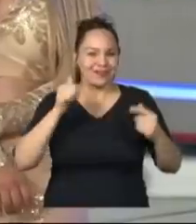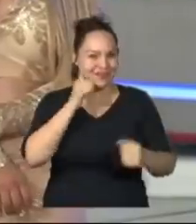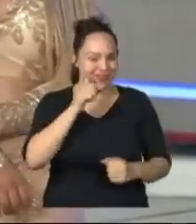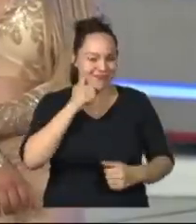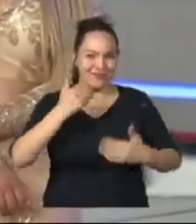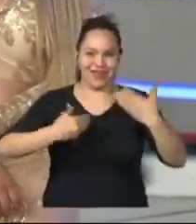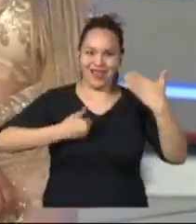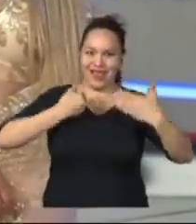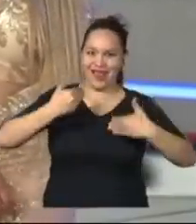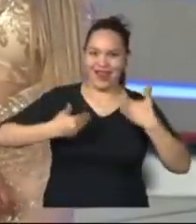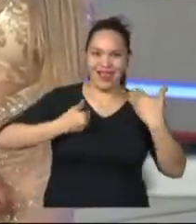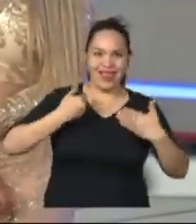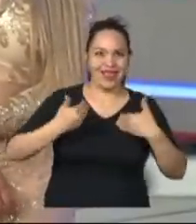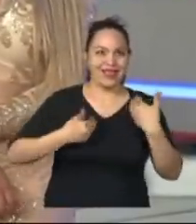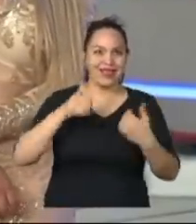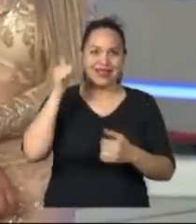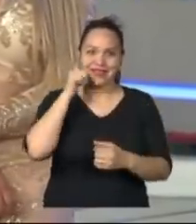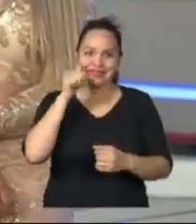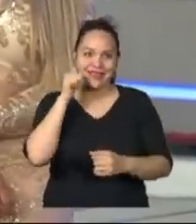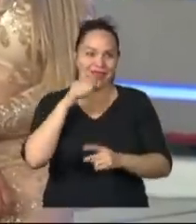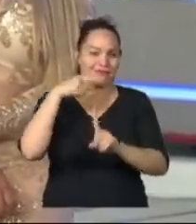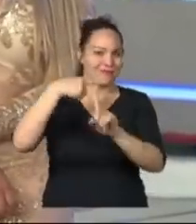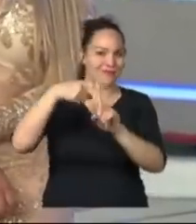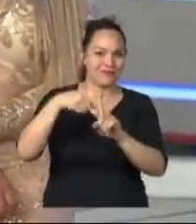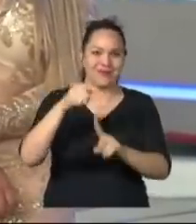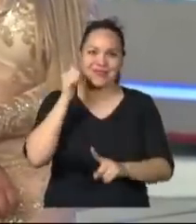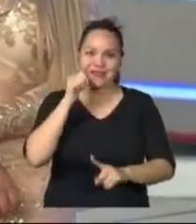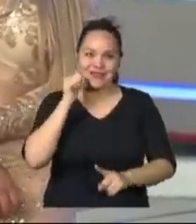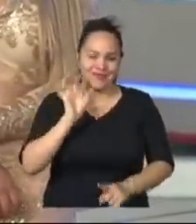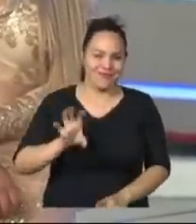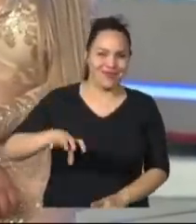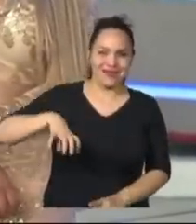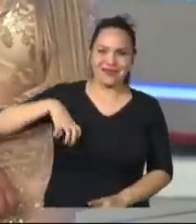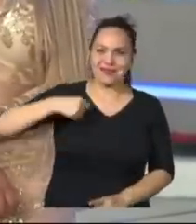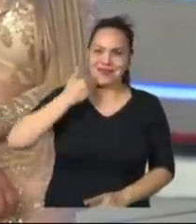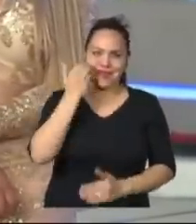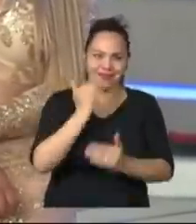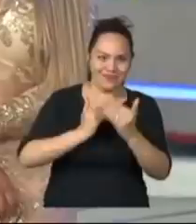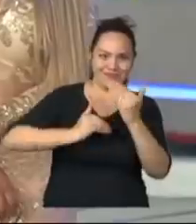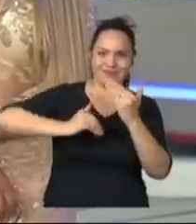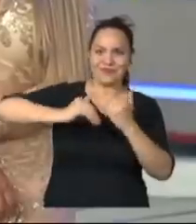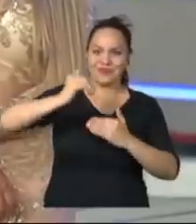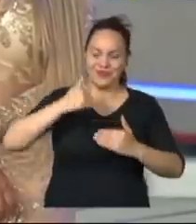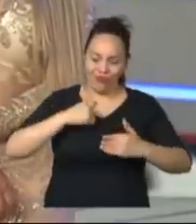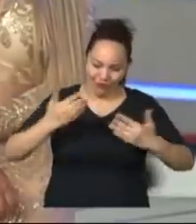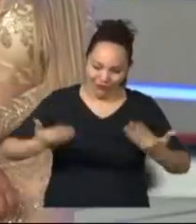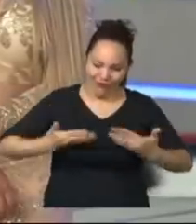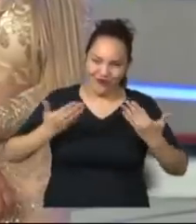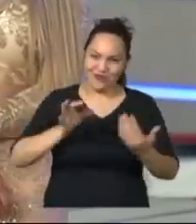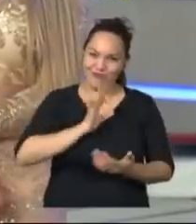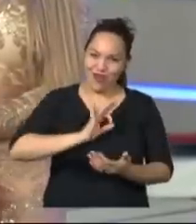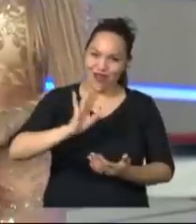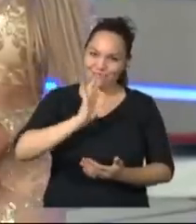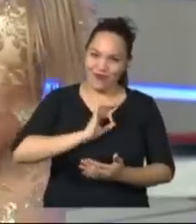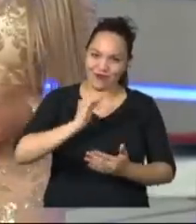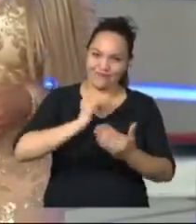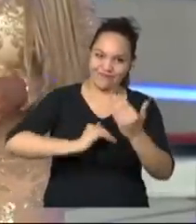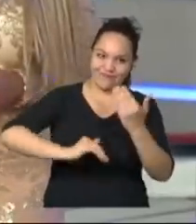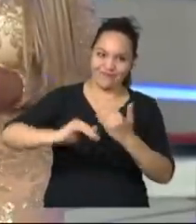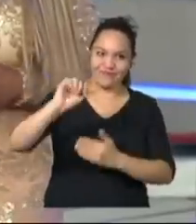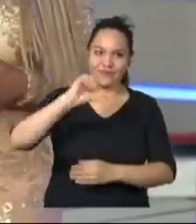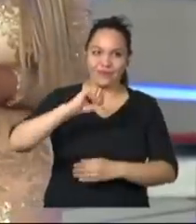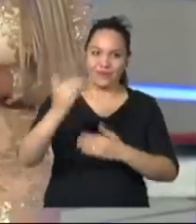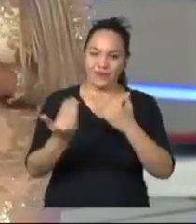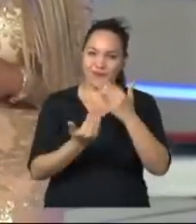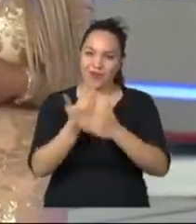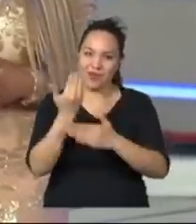se portó extraordinariamente y que siempre luchó para tratar de salir adelante. Ella misma se daba ánimos. Y hoy en la mañana también, que